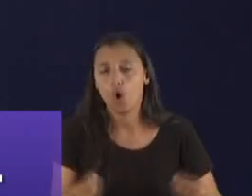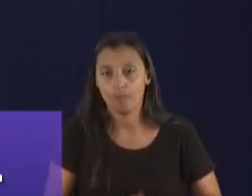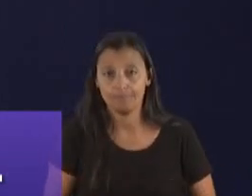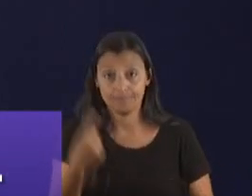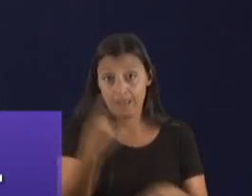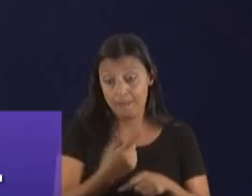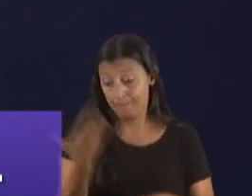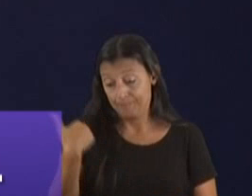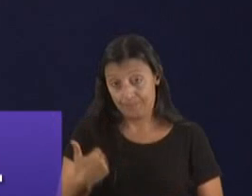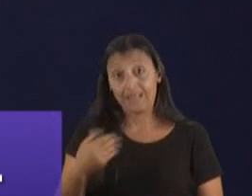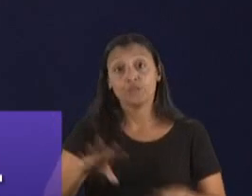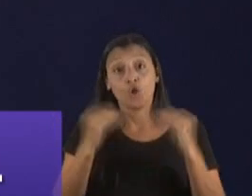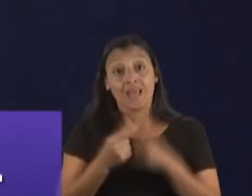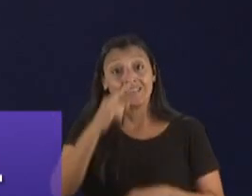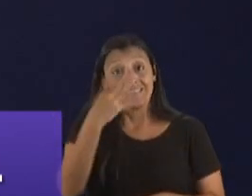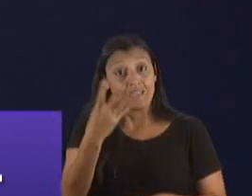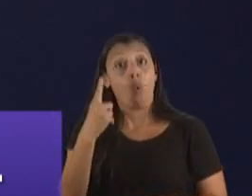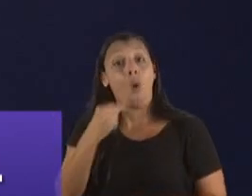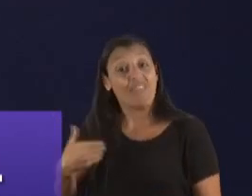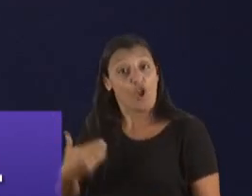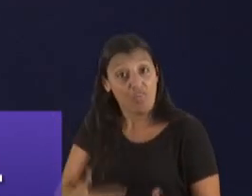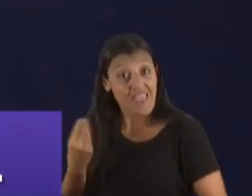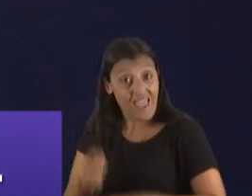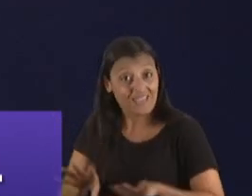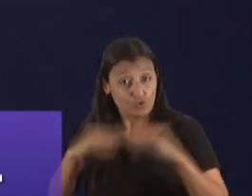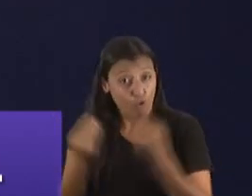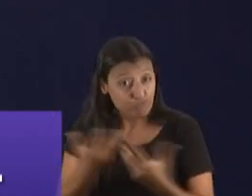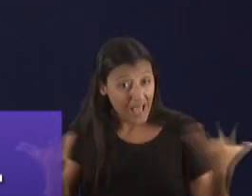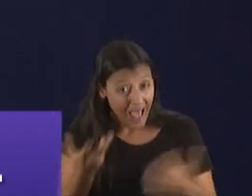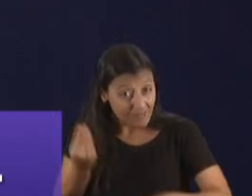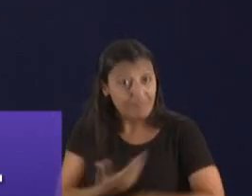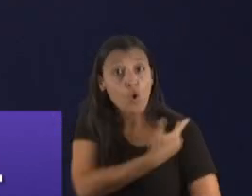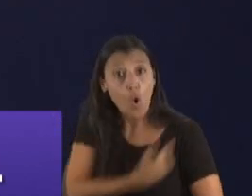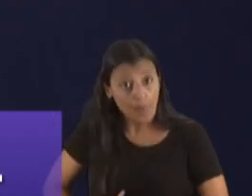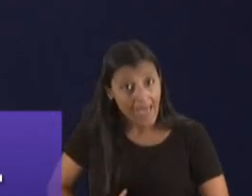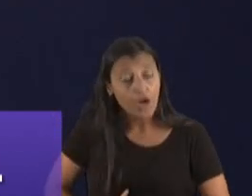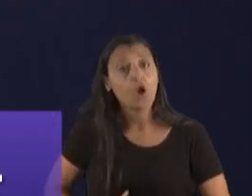estos 74 días de gobierno, por supuesto que uno de nuestros